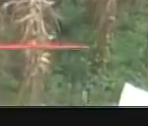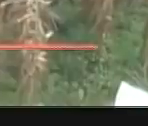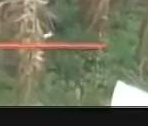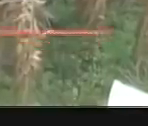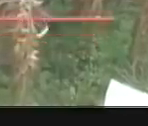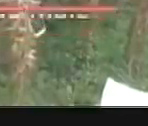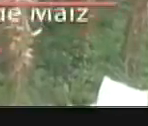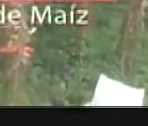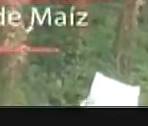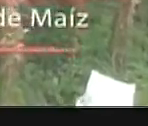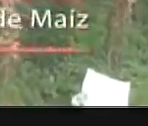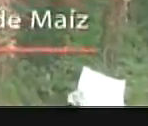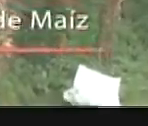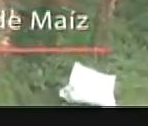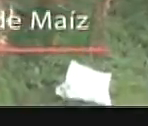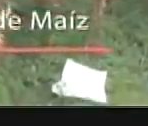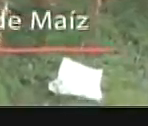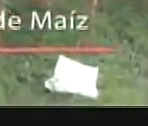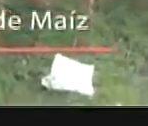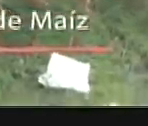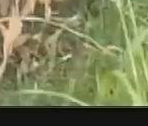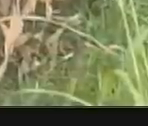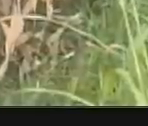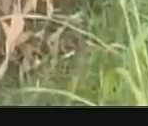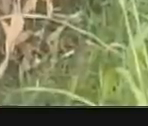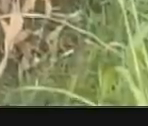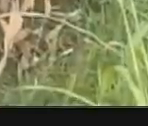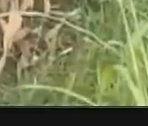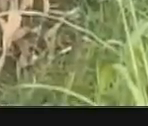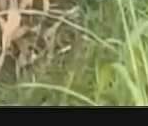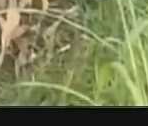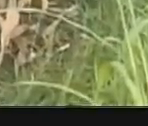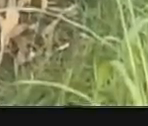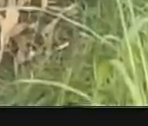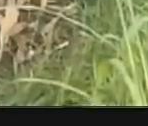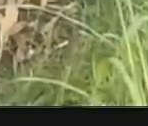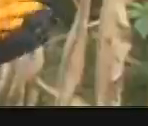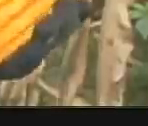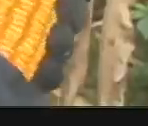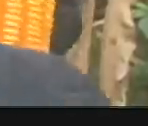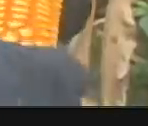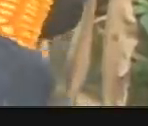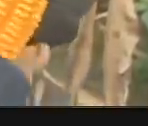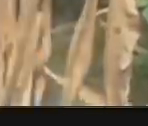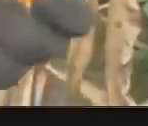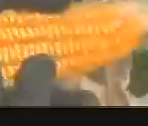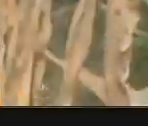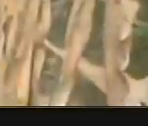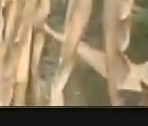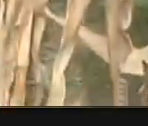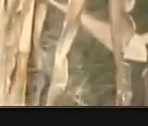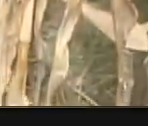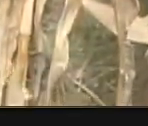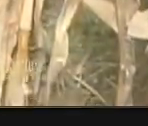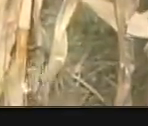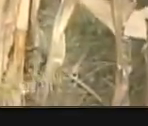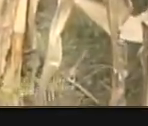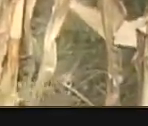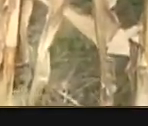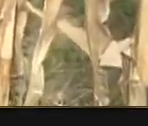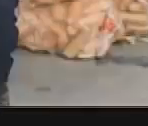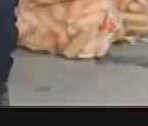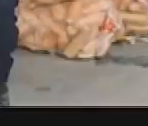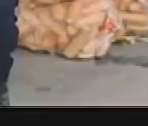100%. Todo ha sido un proceso de alta calidad que tenemos los productores que nos están